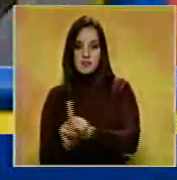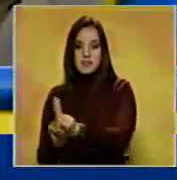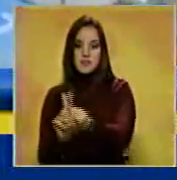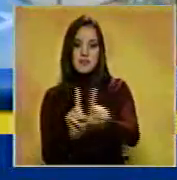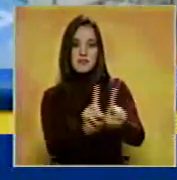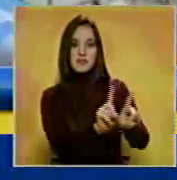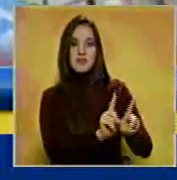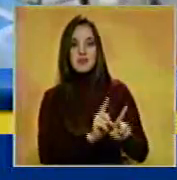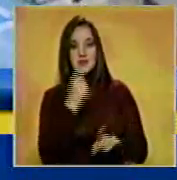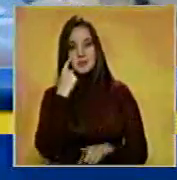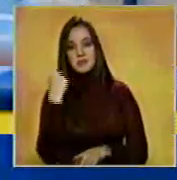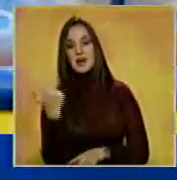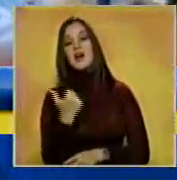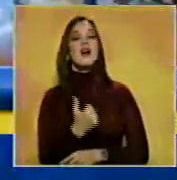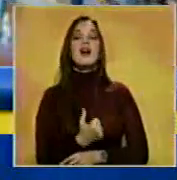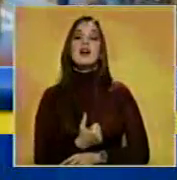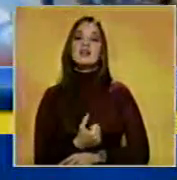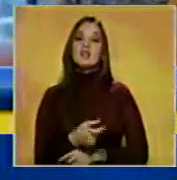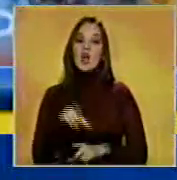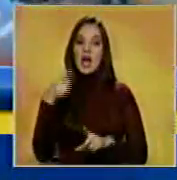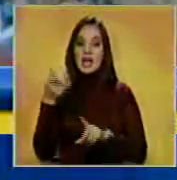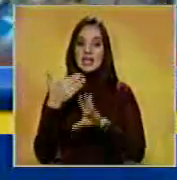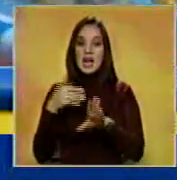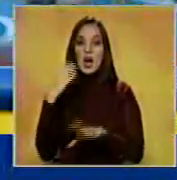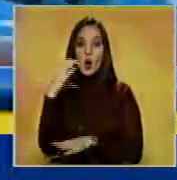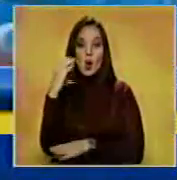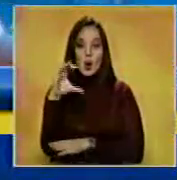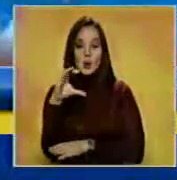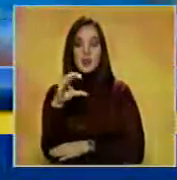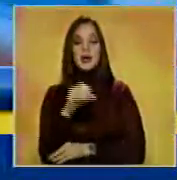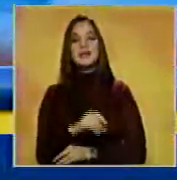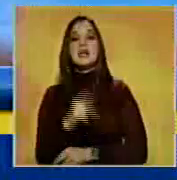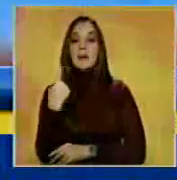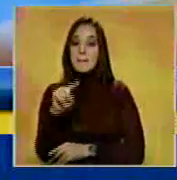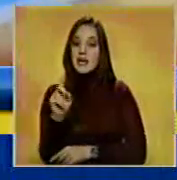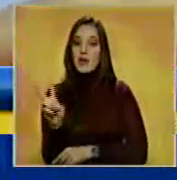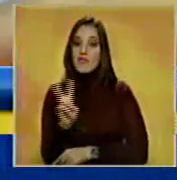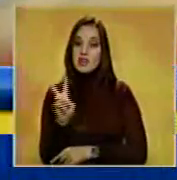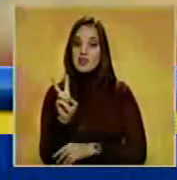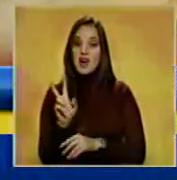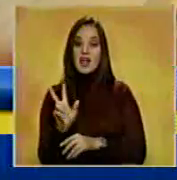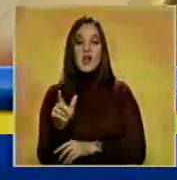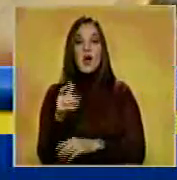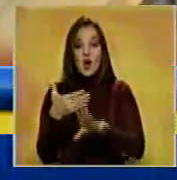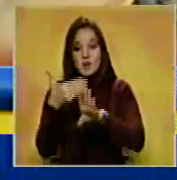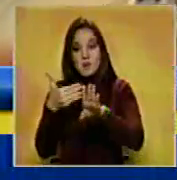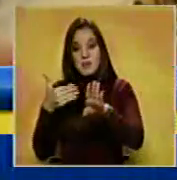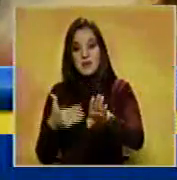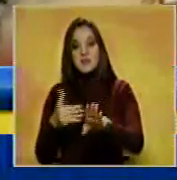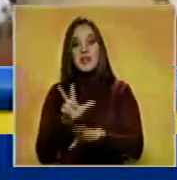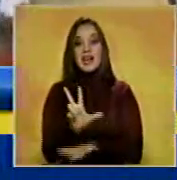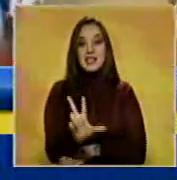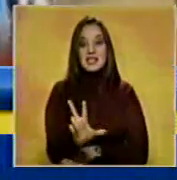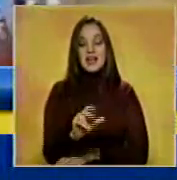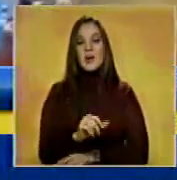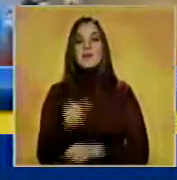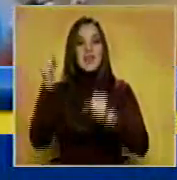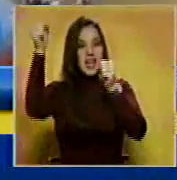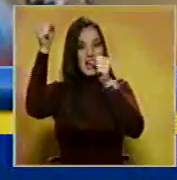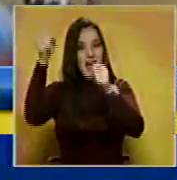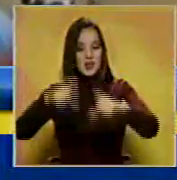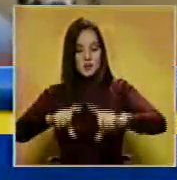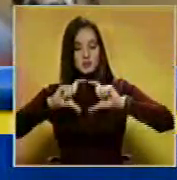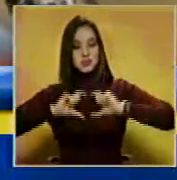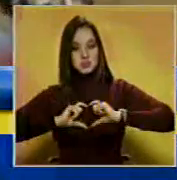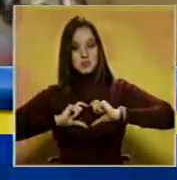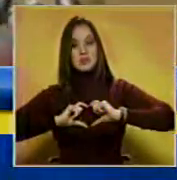Fabián Puerta. El podio lo completó el canadiense Hugo Barrete. Para el criollo fue la tercera presea en estos Juegos Panamericanos, luego de ganar una de plata en velocidad